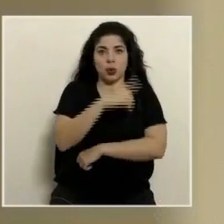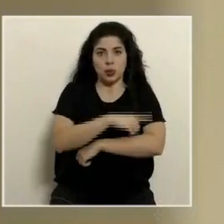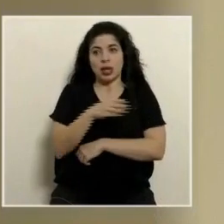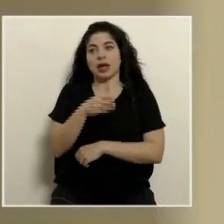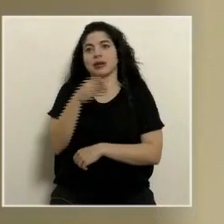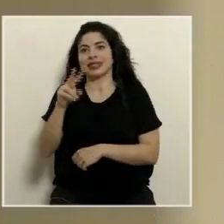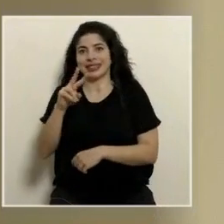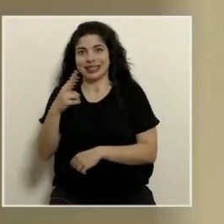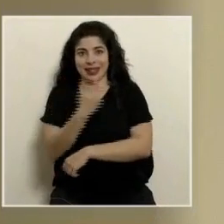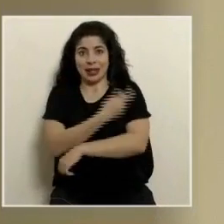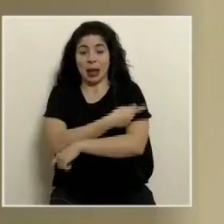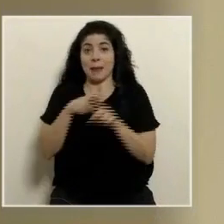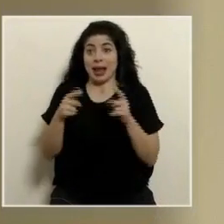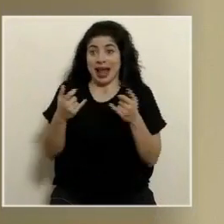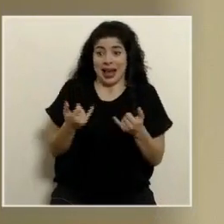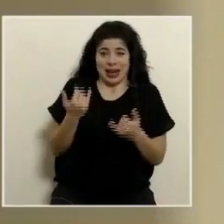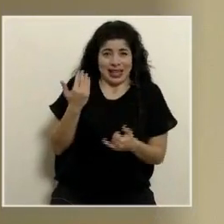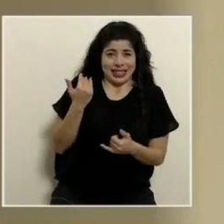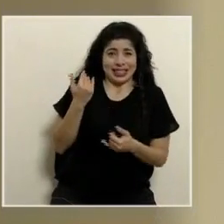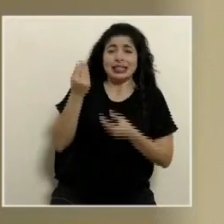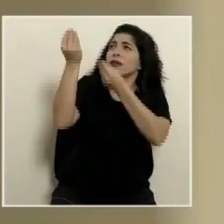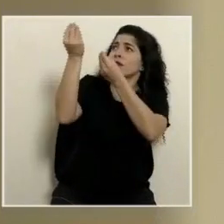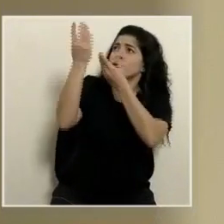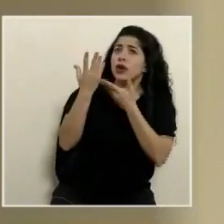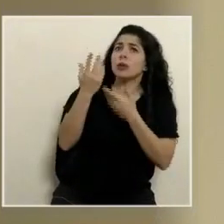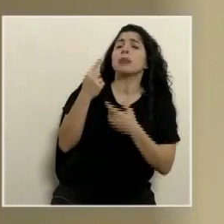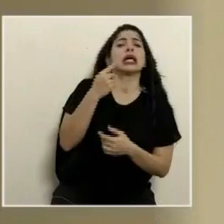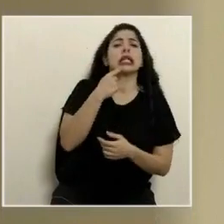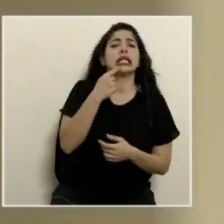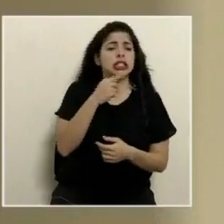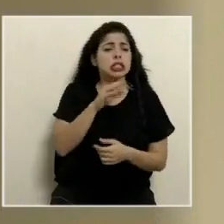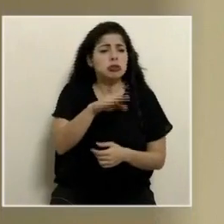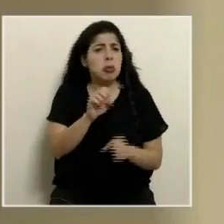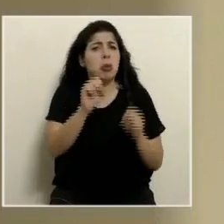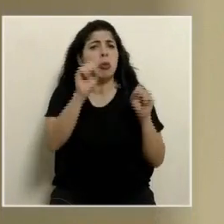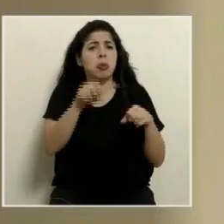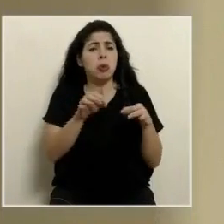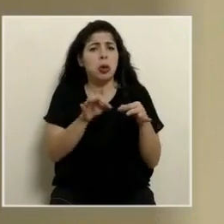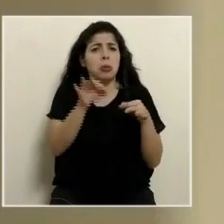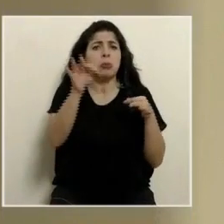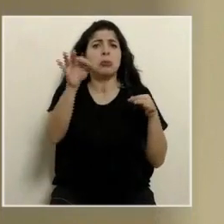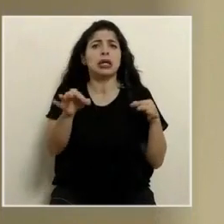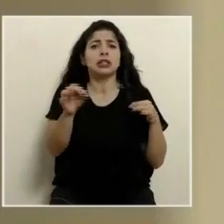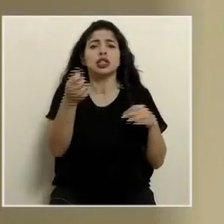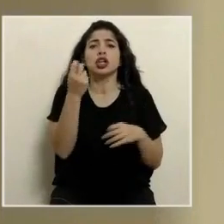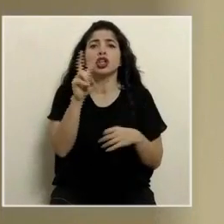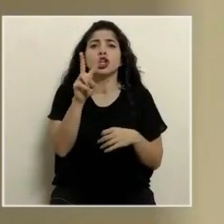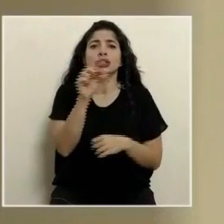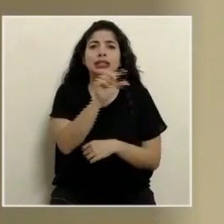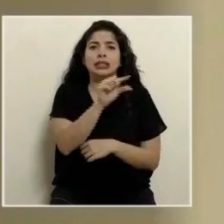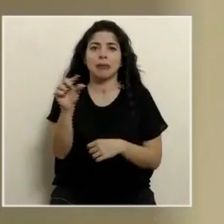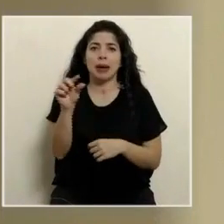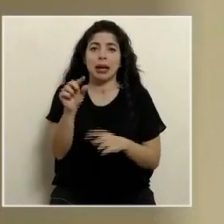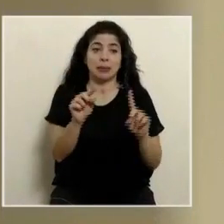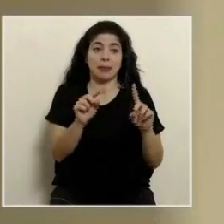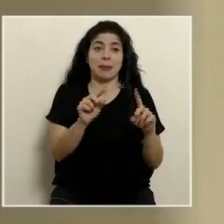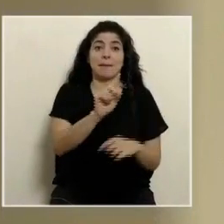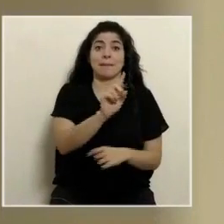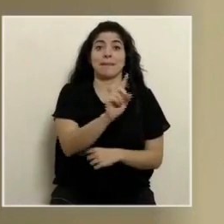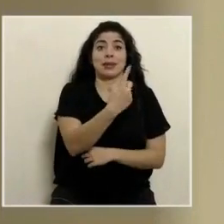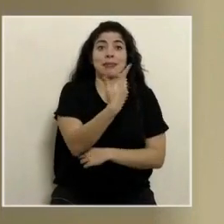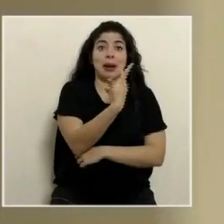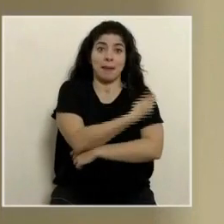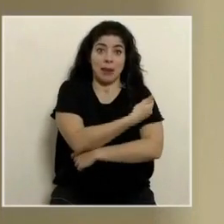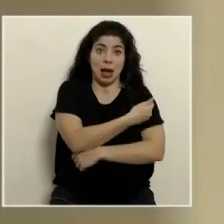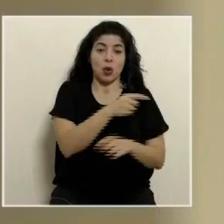tenemos información muy reciente que apoya que podamos distanciarla a las 12 semanas entre una y la